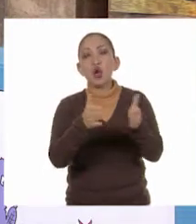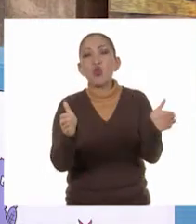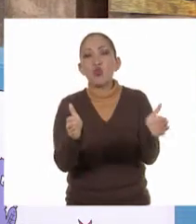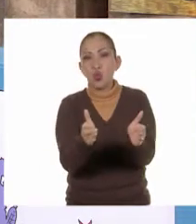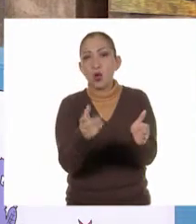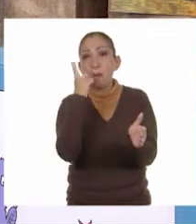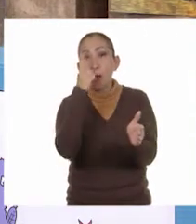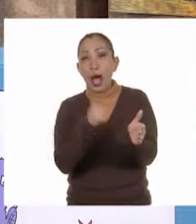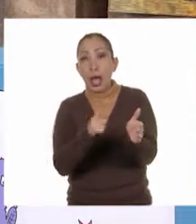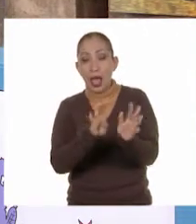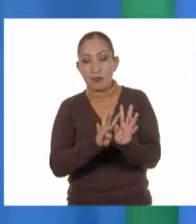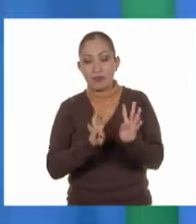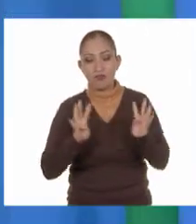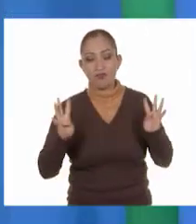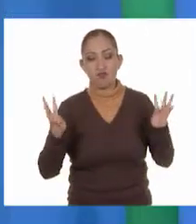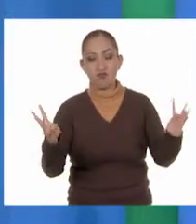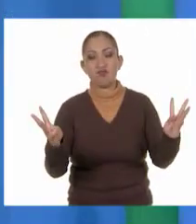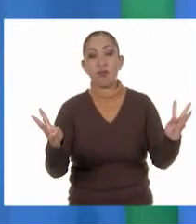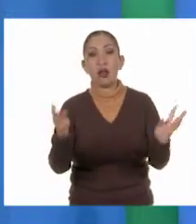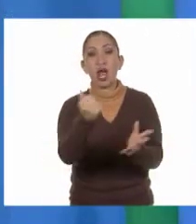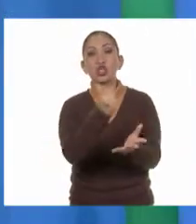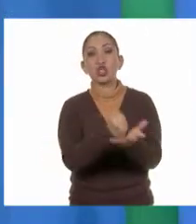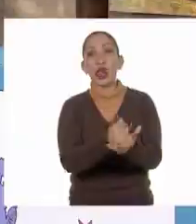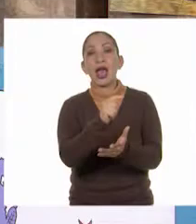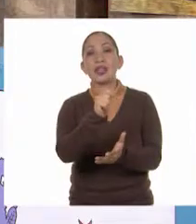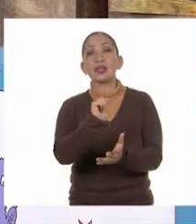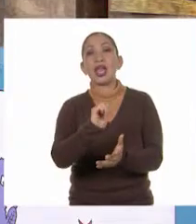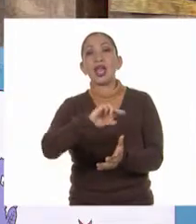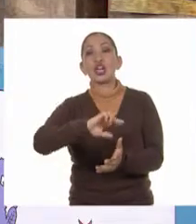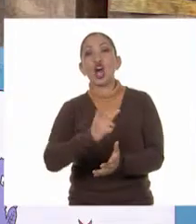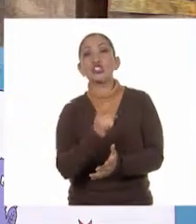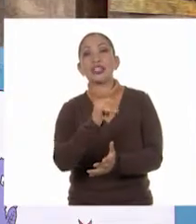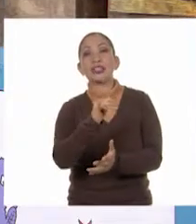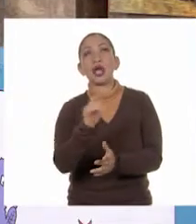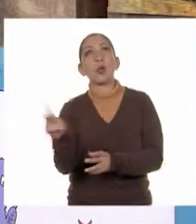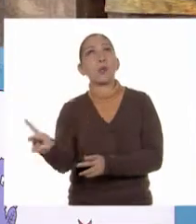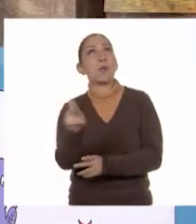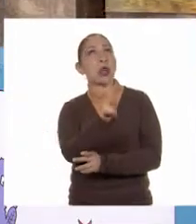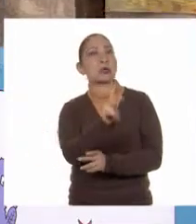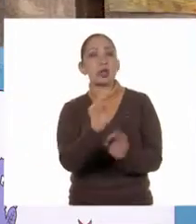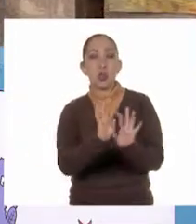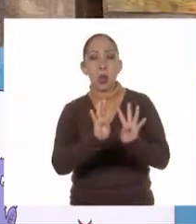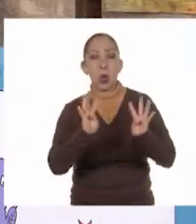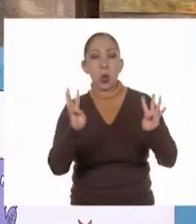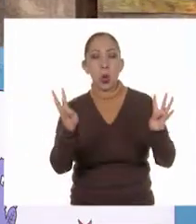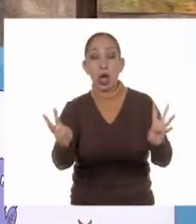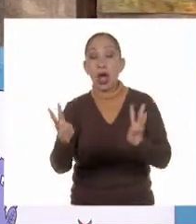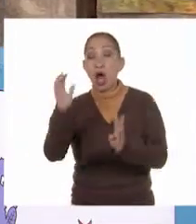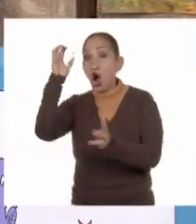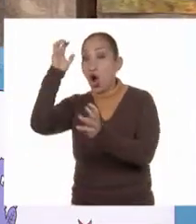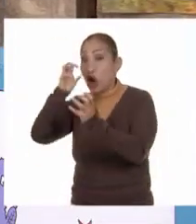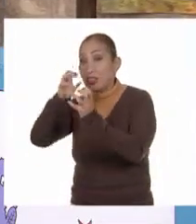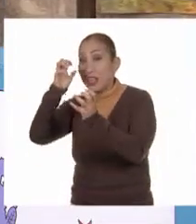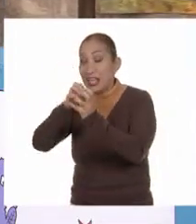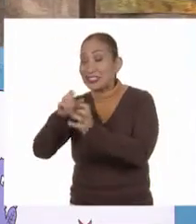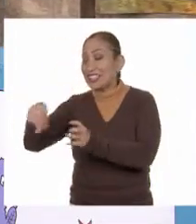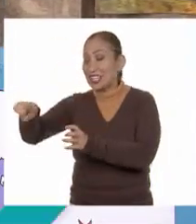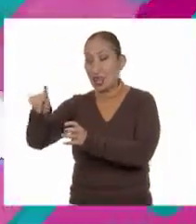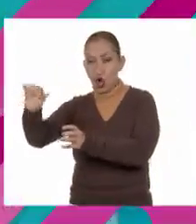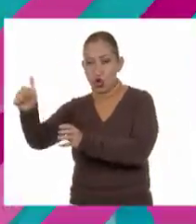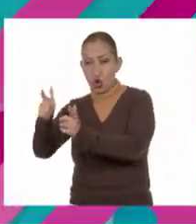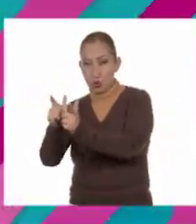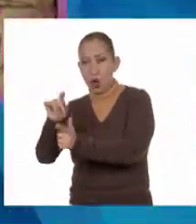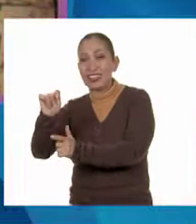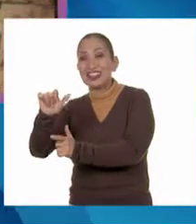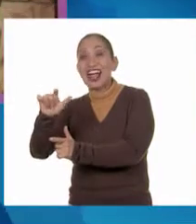Tenochtitlan. ¿Cómo? ¿Sitiar? Sí, que es equivalente a rodear. Las tropas de Cortés y las de los tlaxcaltecas